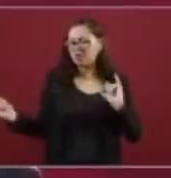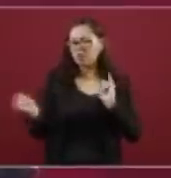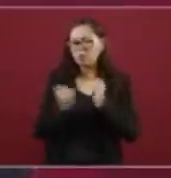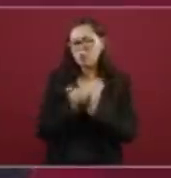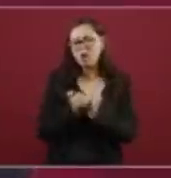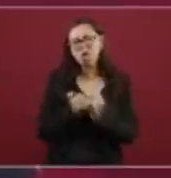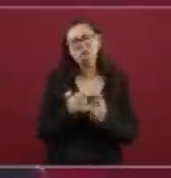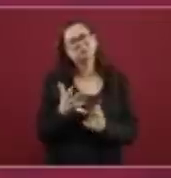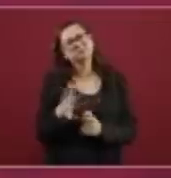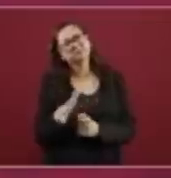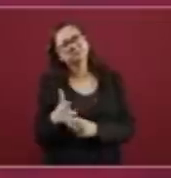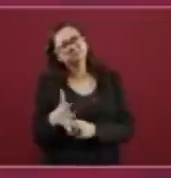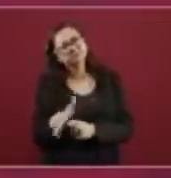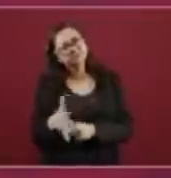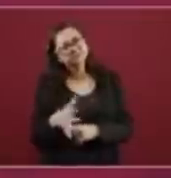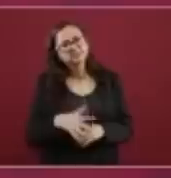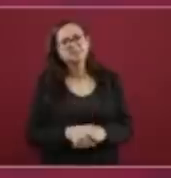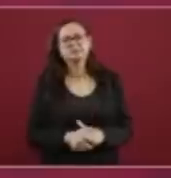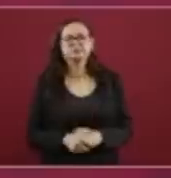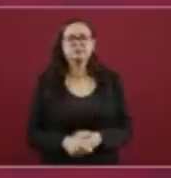esta teoría